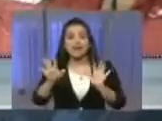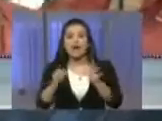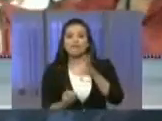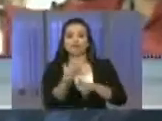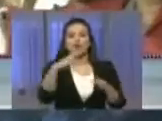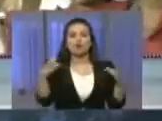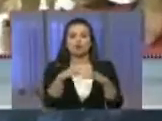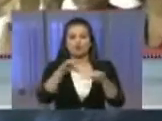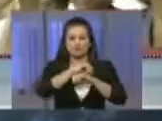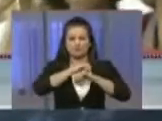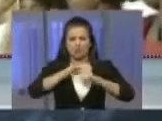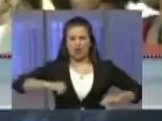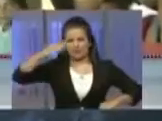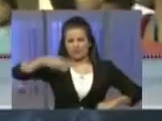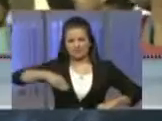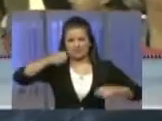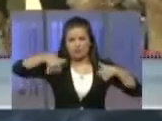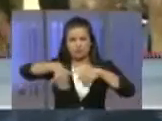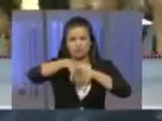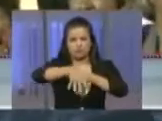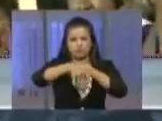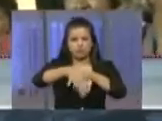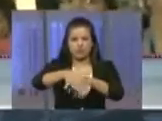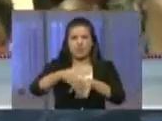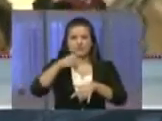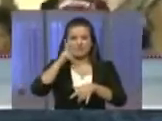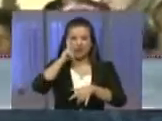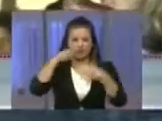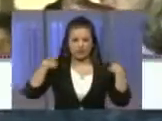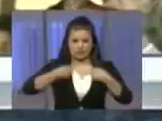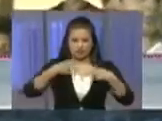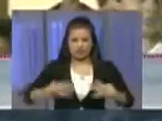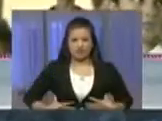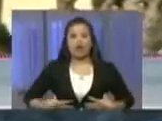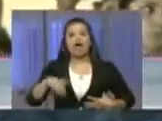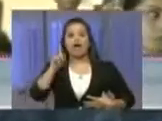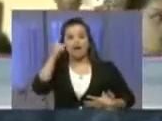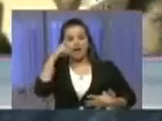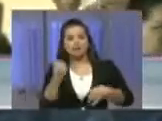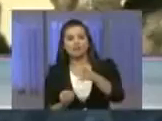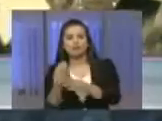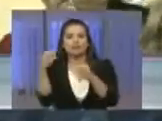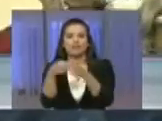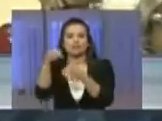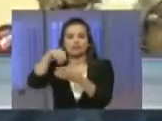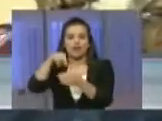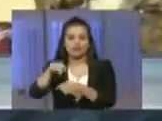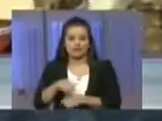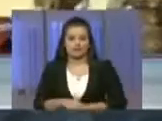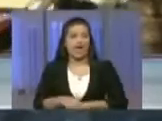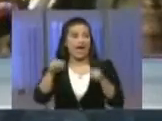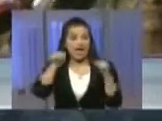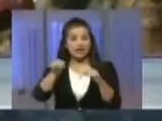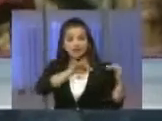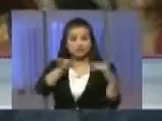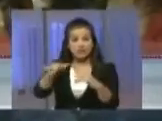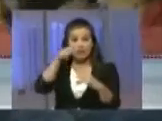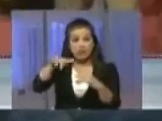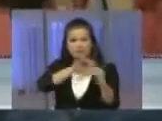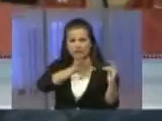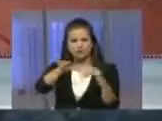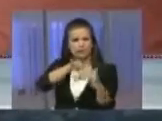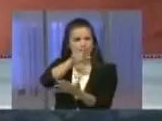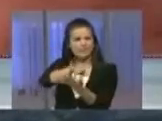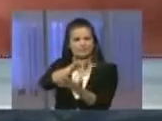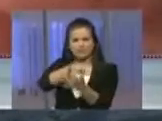pueblo todas las misiones tienen la guardia del pueblo y la misión aquí se reúne todo el pueblo y sus problemas los